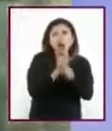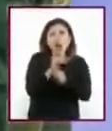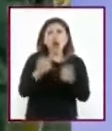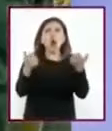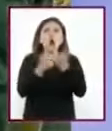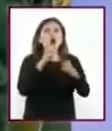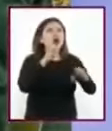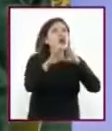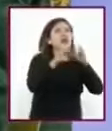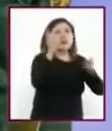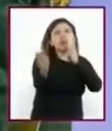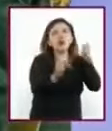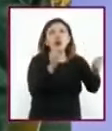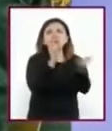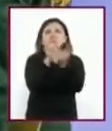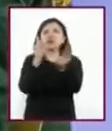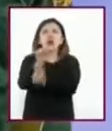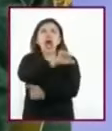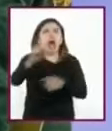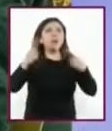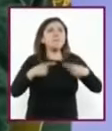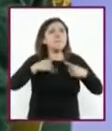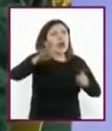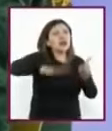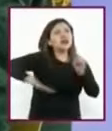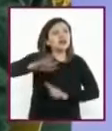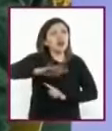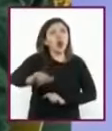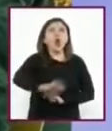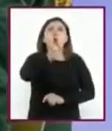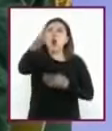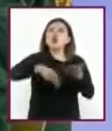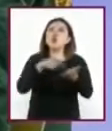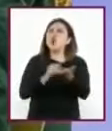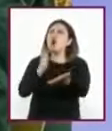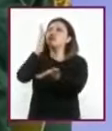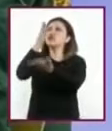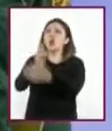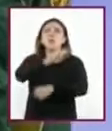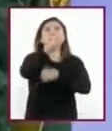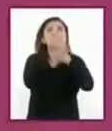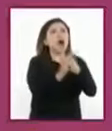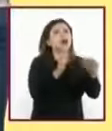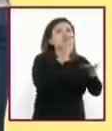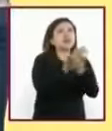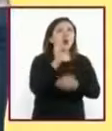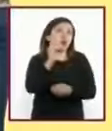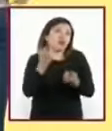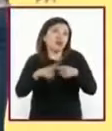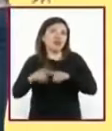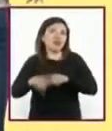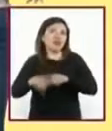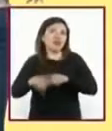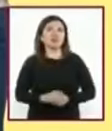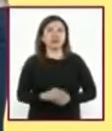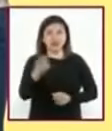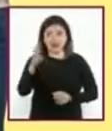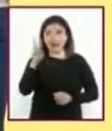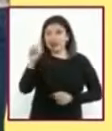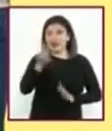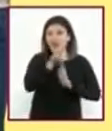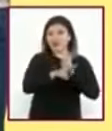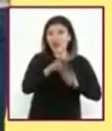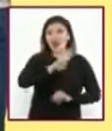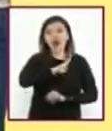de entrevistas con personas de la comunidad, de otras localidades, países o etnias. Como recién observamos,